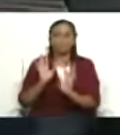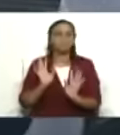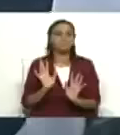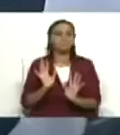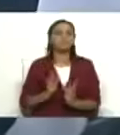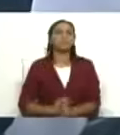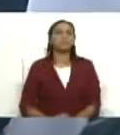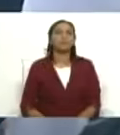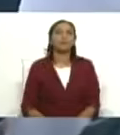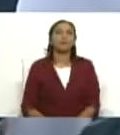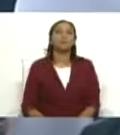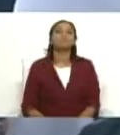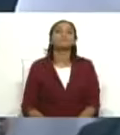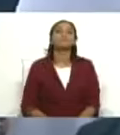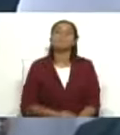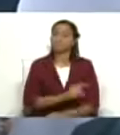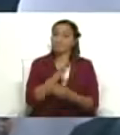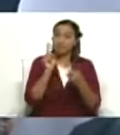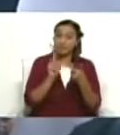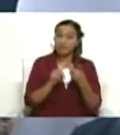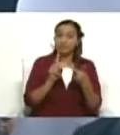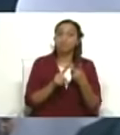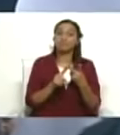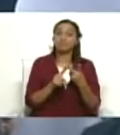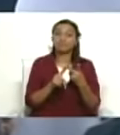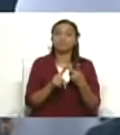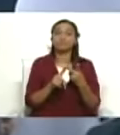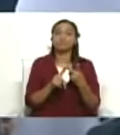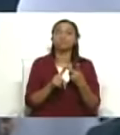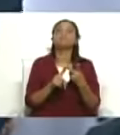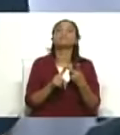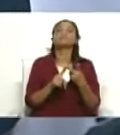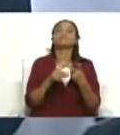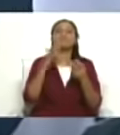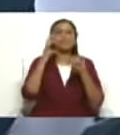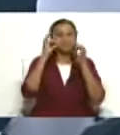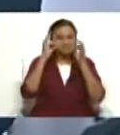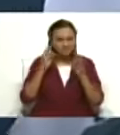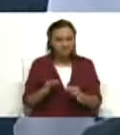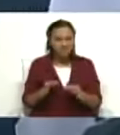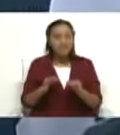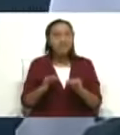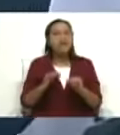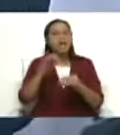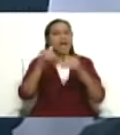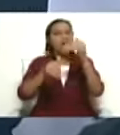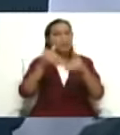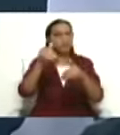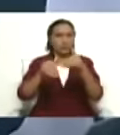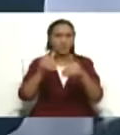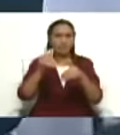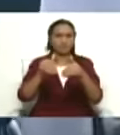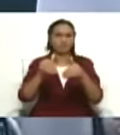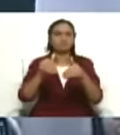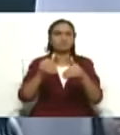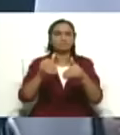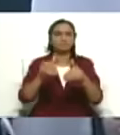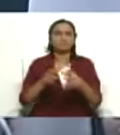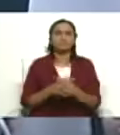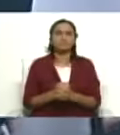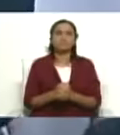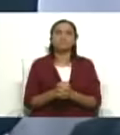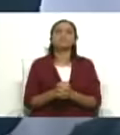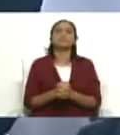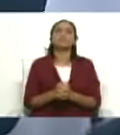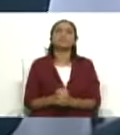segundo elemento, las garantías electorales. Garantías electorales tan amplias como las que de manera